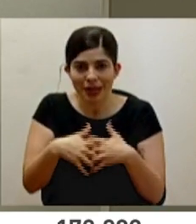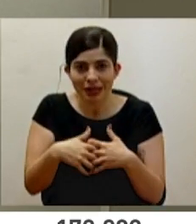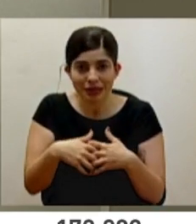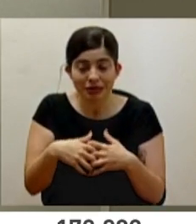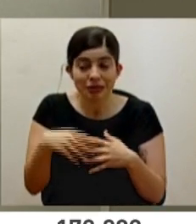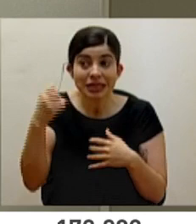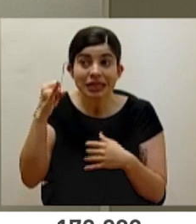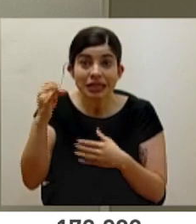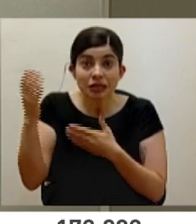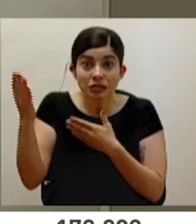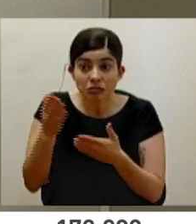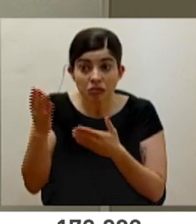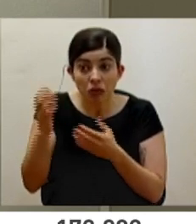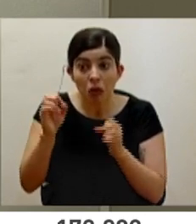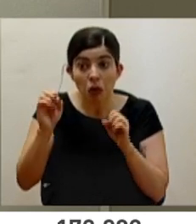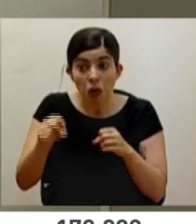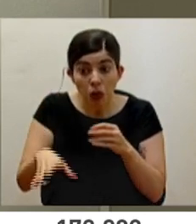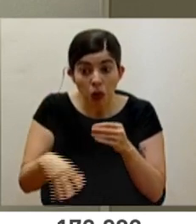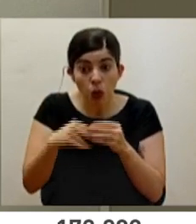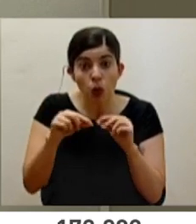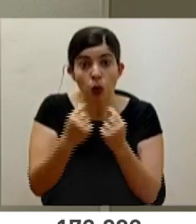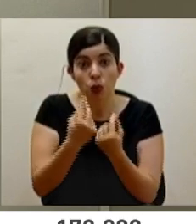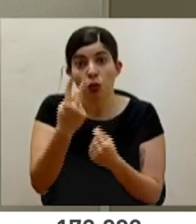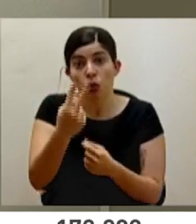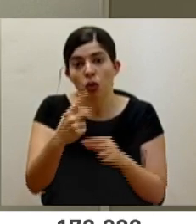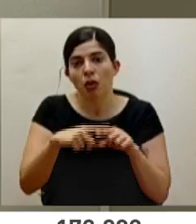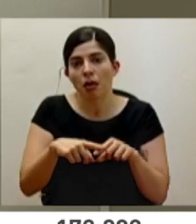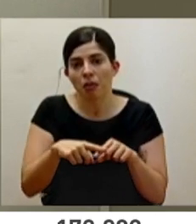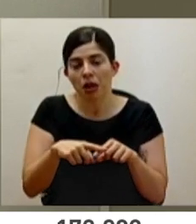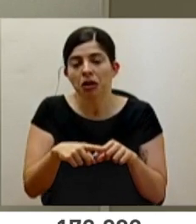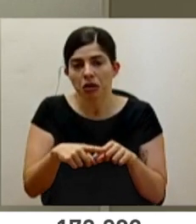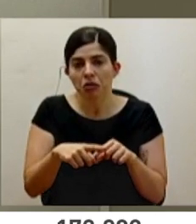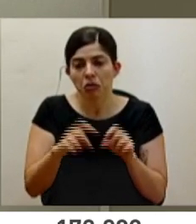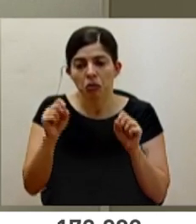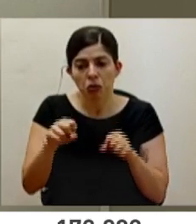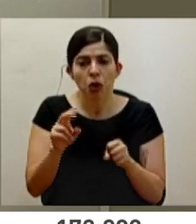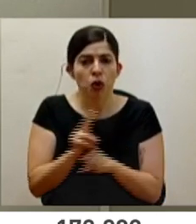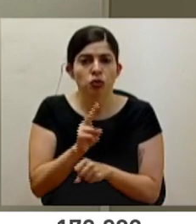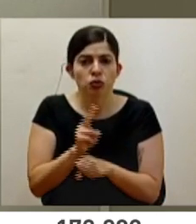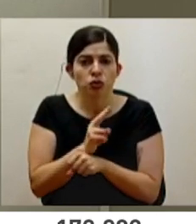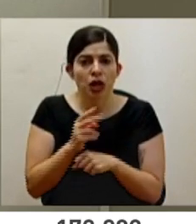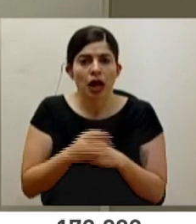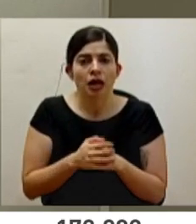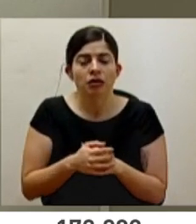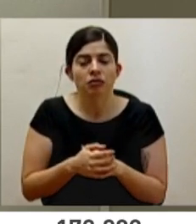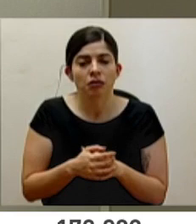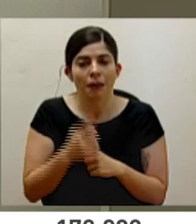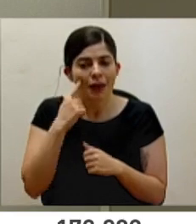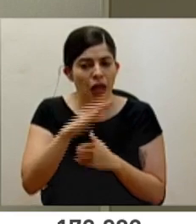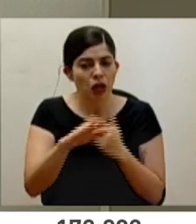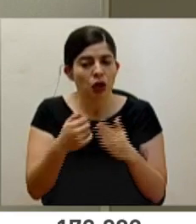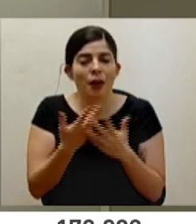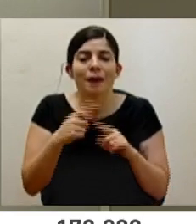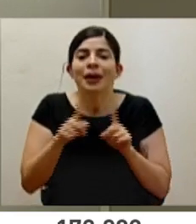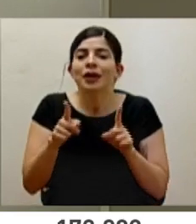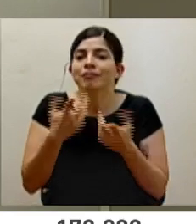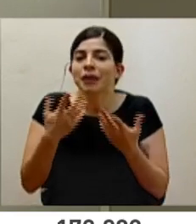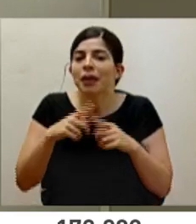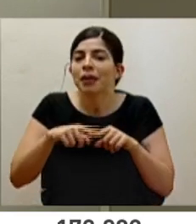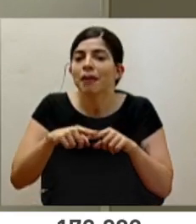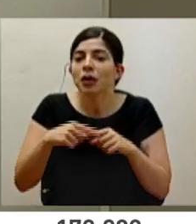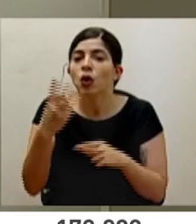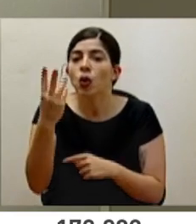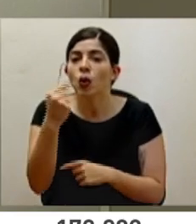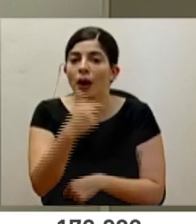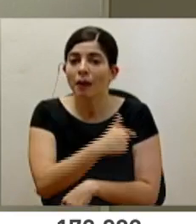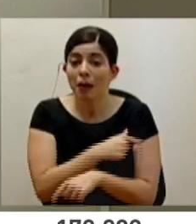pueden unir en la estrategia del grupo 2, también podrán ser utilizadas para cubrir al grupo 2, pero eso va a depender de la cantidad.